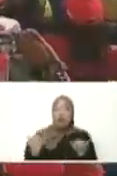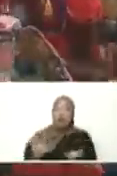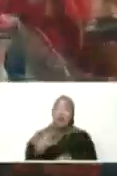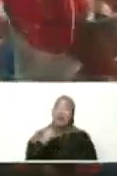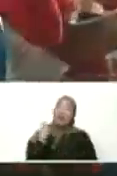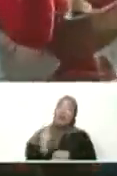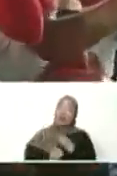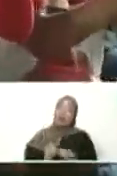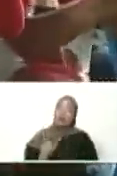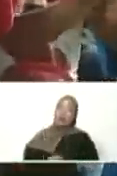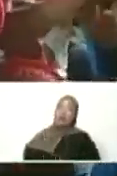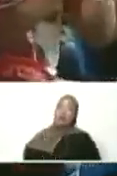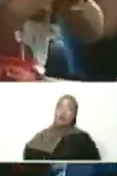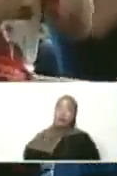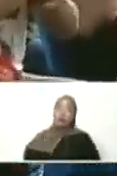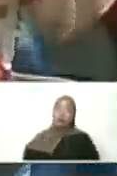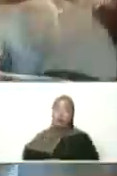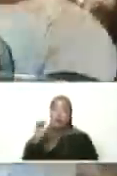adelante?